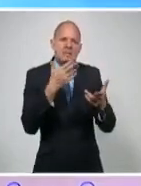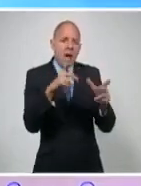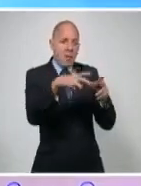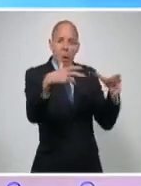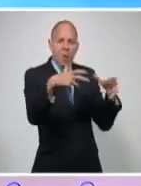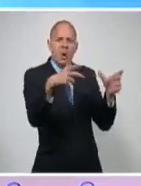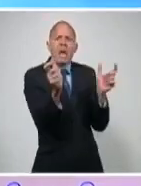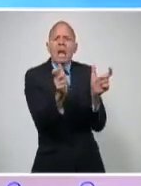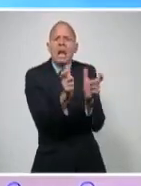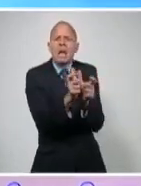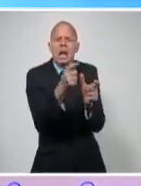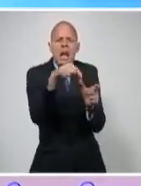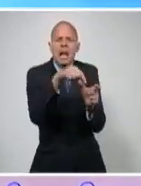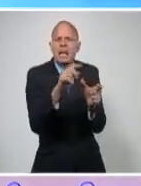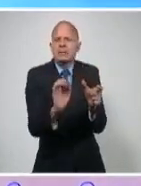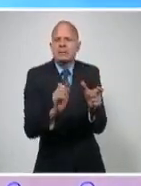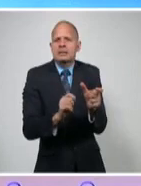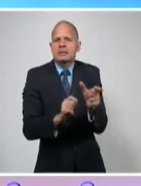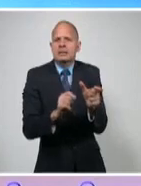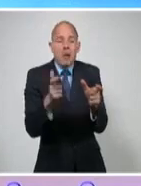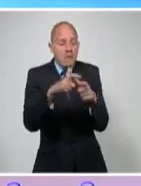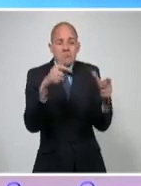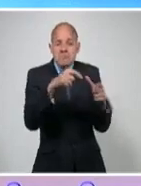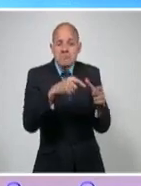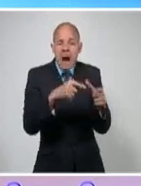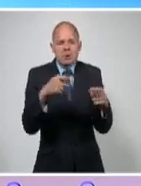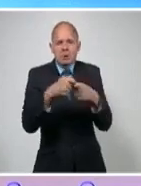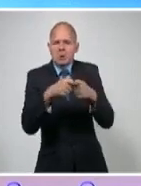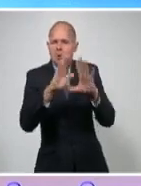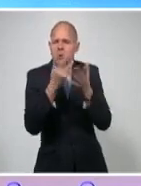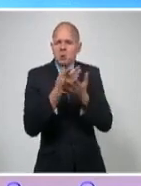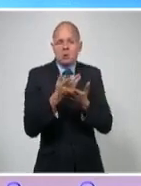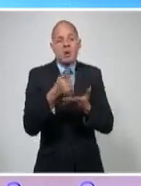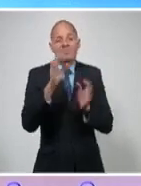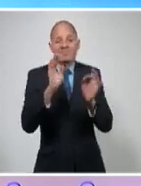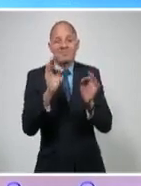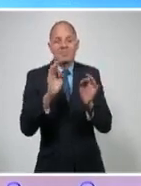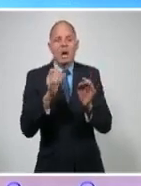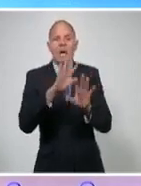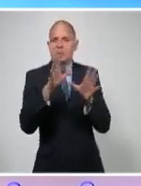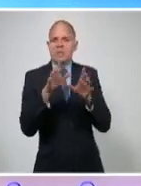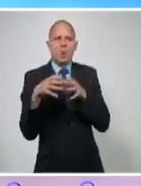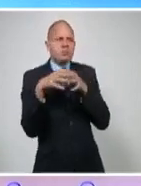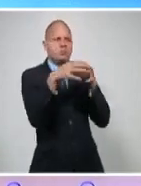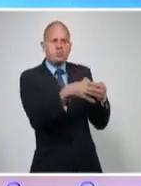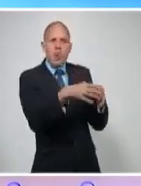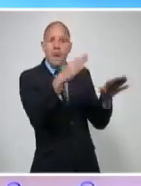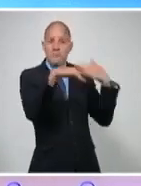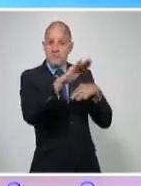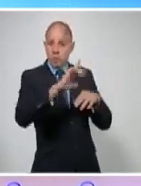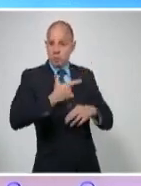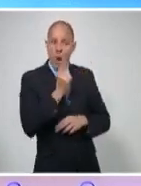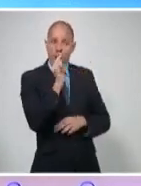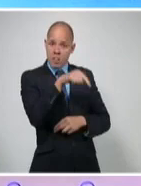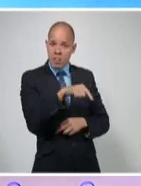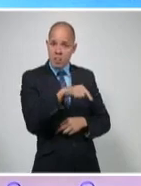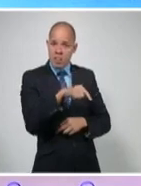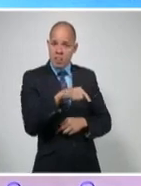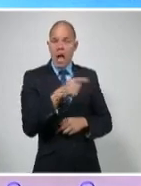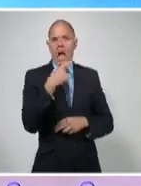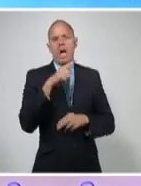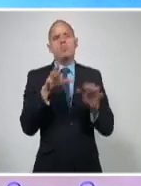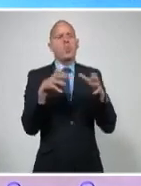grupo reducido. La mayoría fueron el 27 de noviembre al Ministerio de Cultura y tuvieron allí un papel protagónico en la manipulación